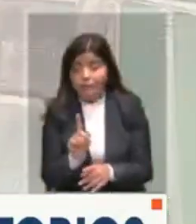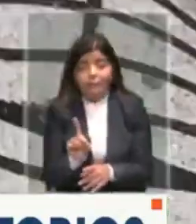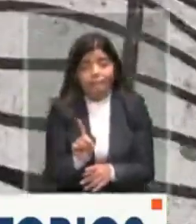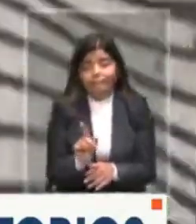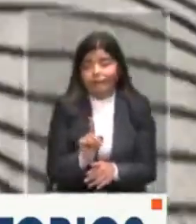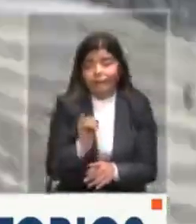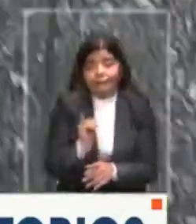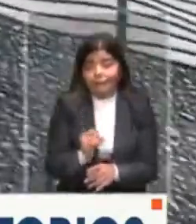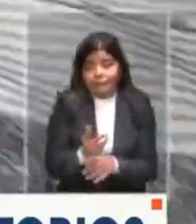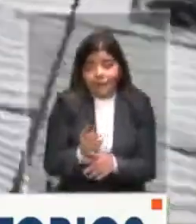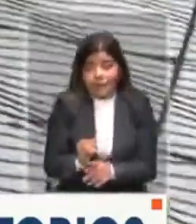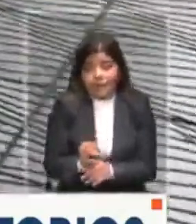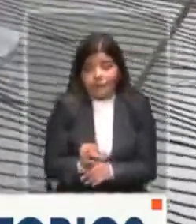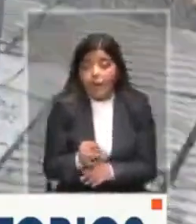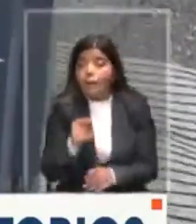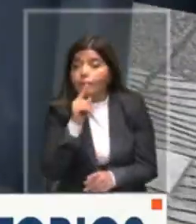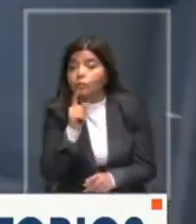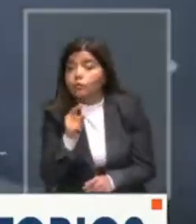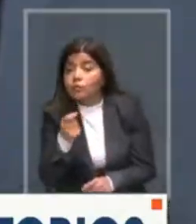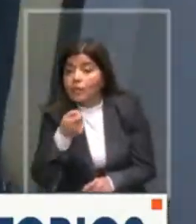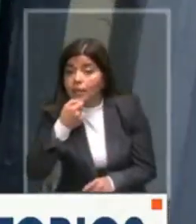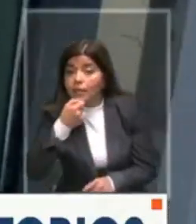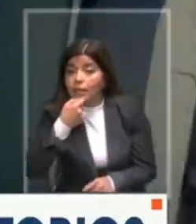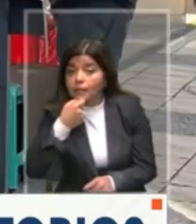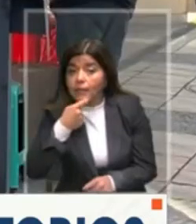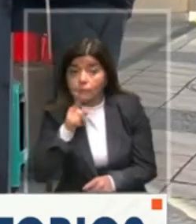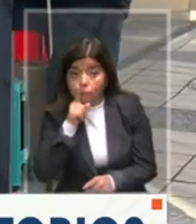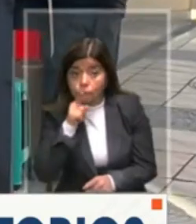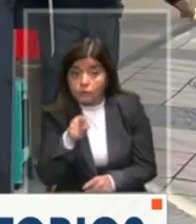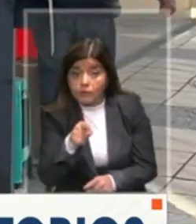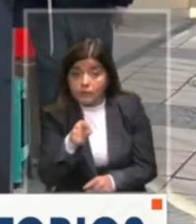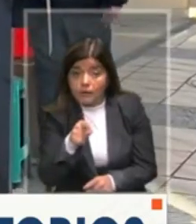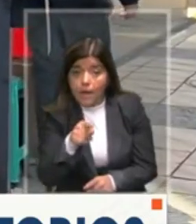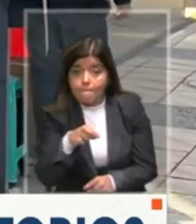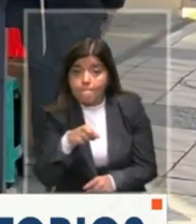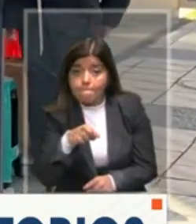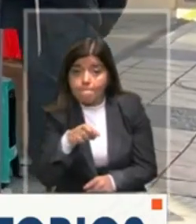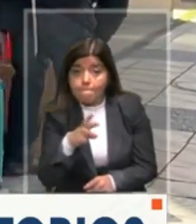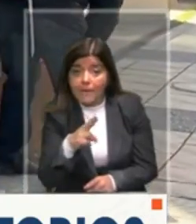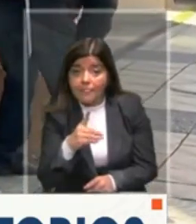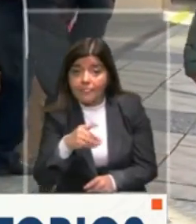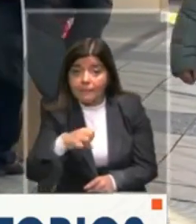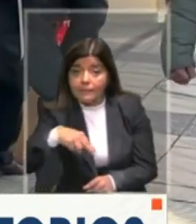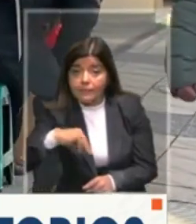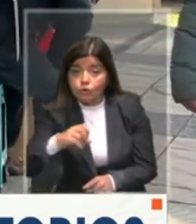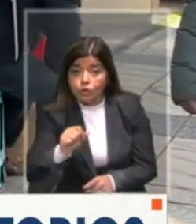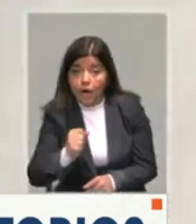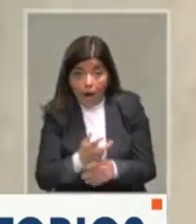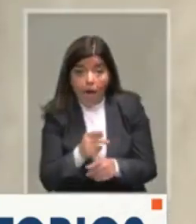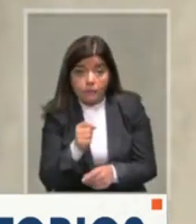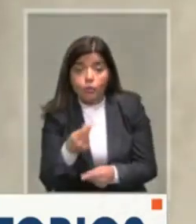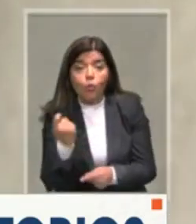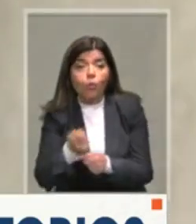siempre. ¿Prednisona tiene? ¿Cuál es la médica? ¿Tiene la ruta? Sí, pero la tiene. Ay, ¿cuánto